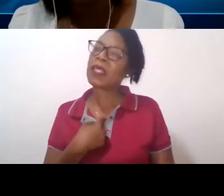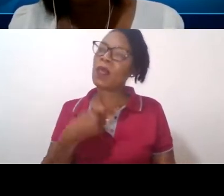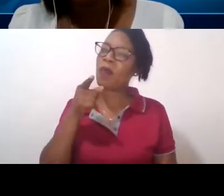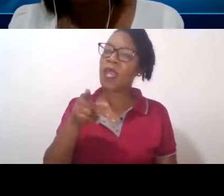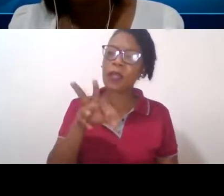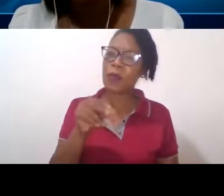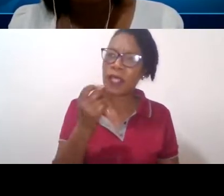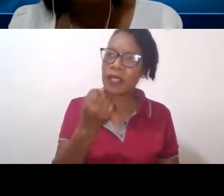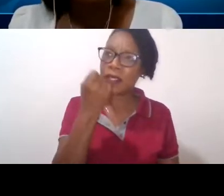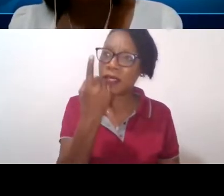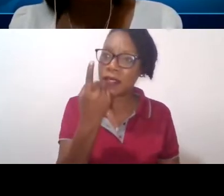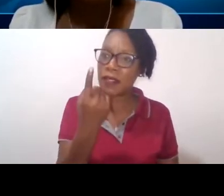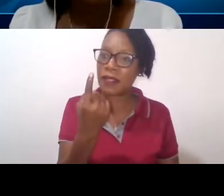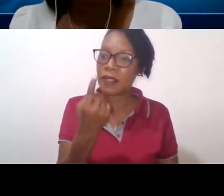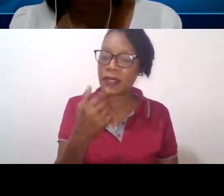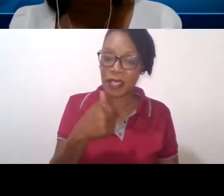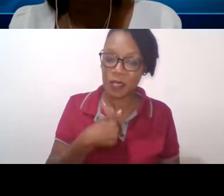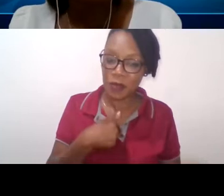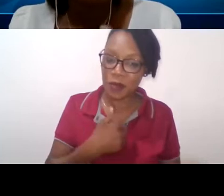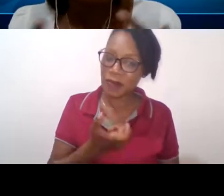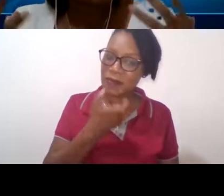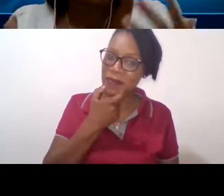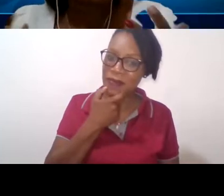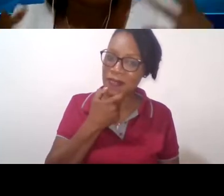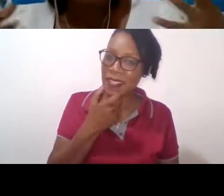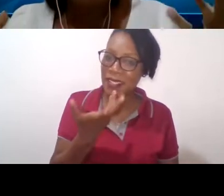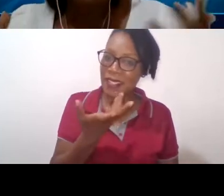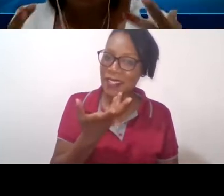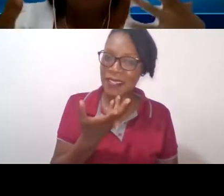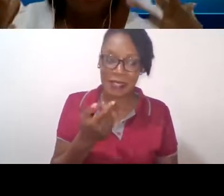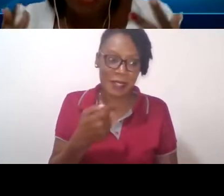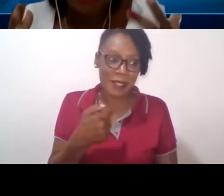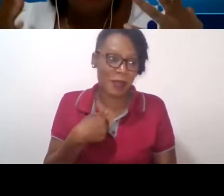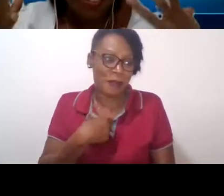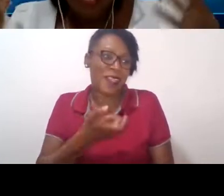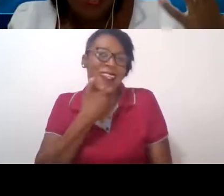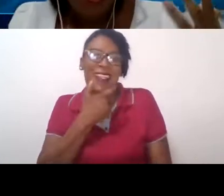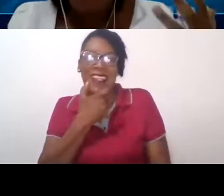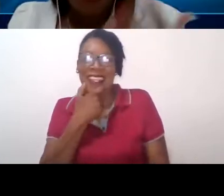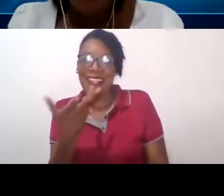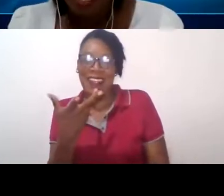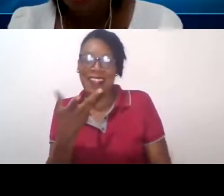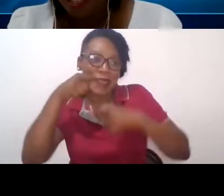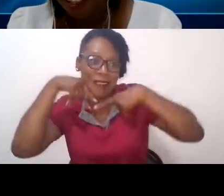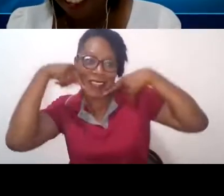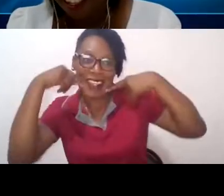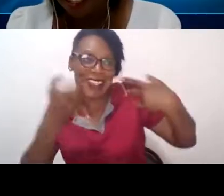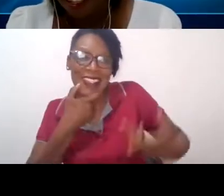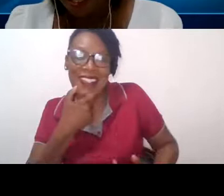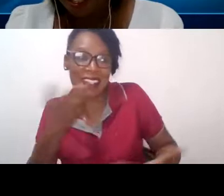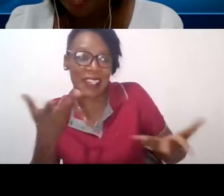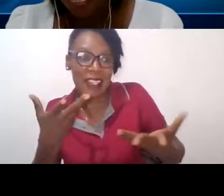interpretar que en realidad me estoy riendo, si me río? O sea, vean que yo vivo con él ya desde